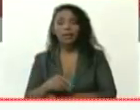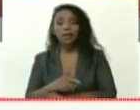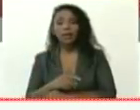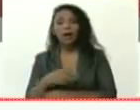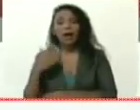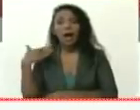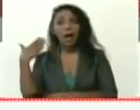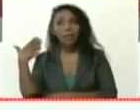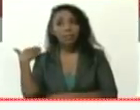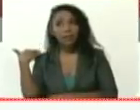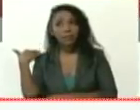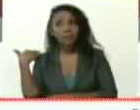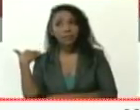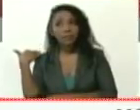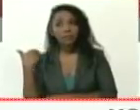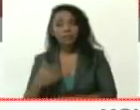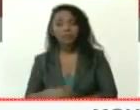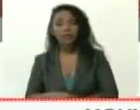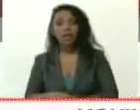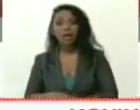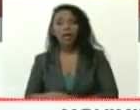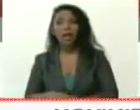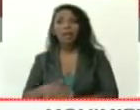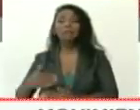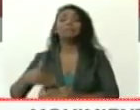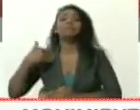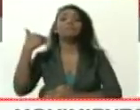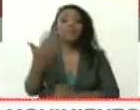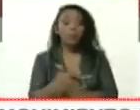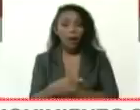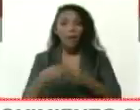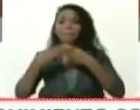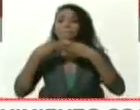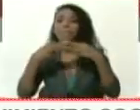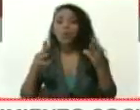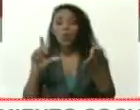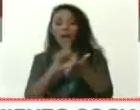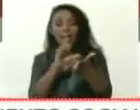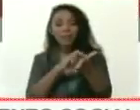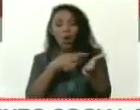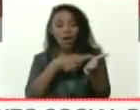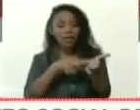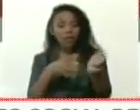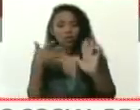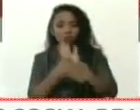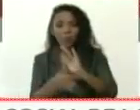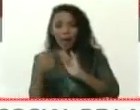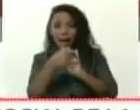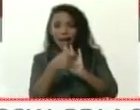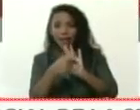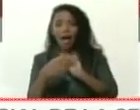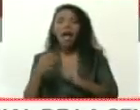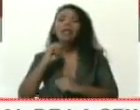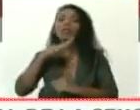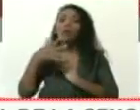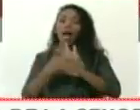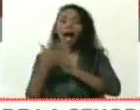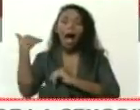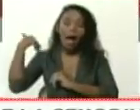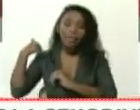¿no? Pero luego se han publicado varios libros y hay uno muy interesante que se llama Pueblos Libres Vencen a Imperios